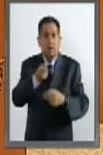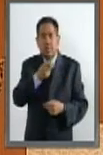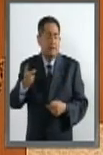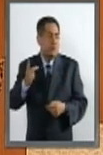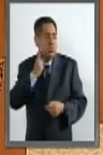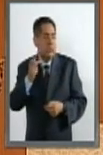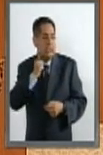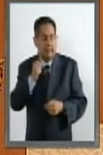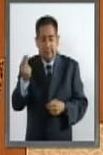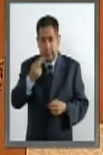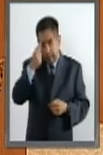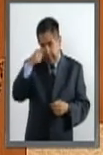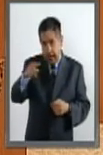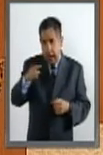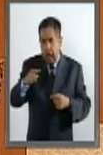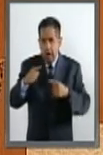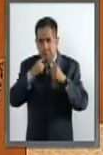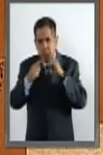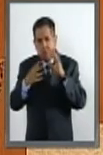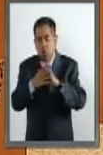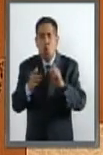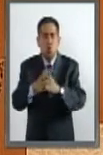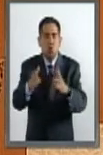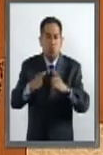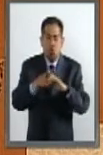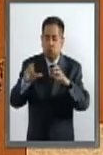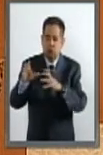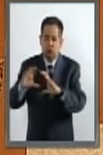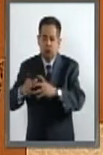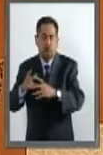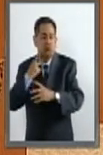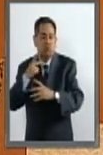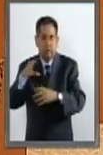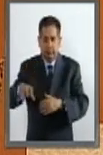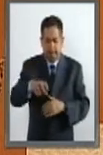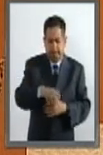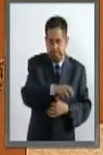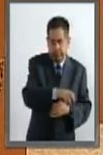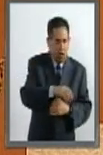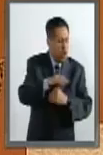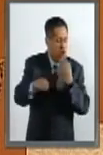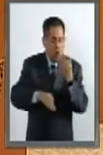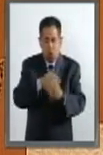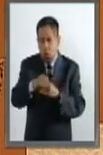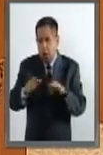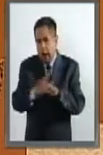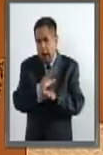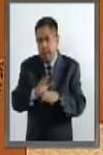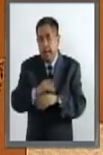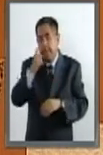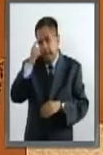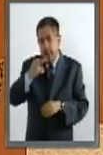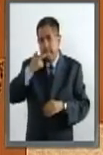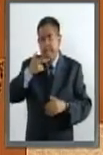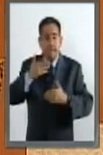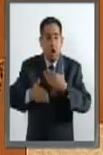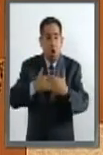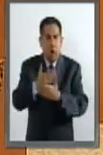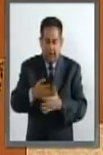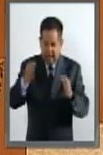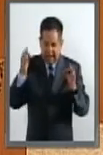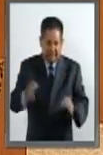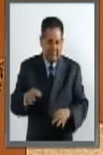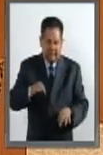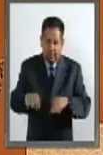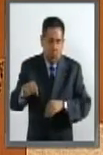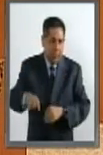necesarios para la conformación de grupos parlamentarios. Todo ello para mejorar la eficacia y el quehacer